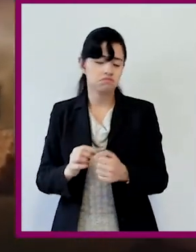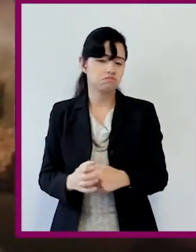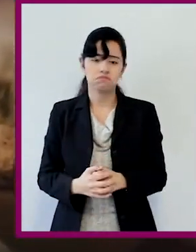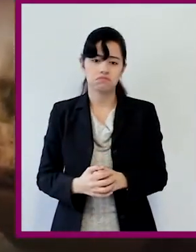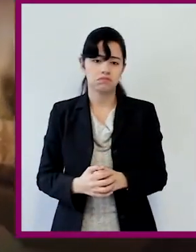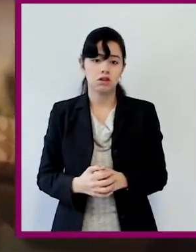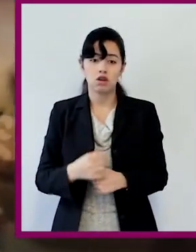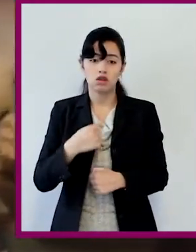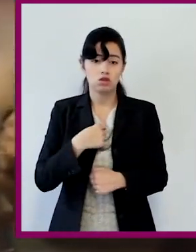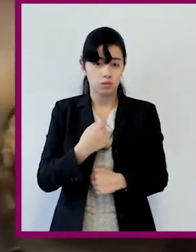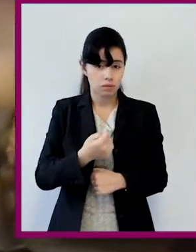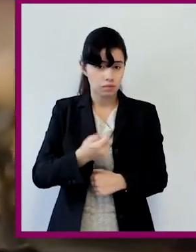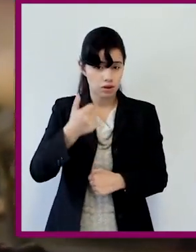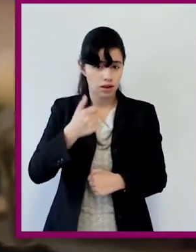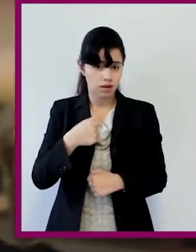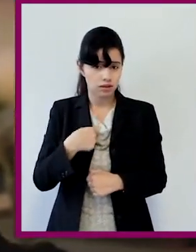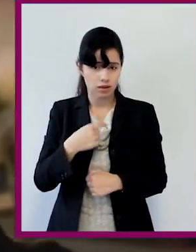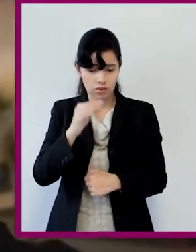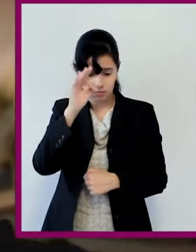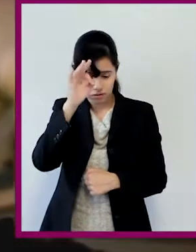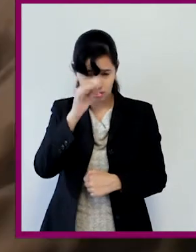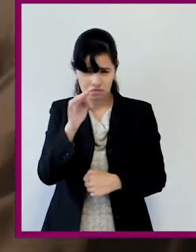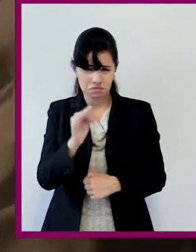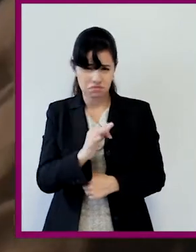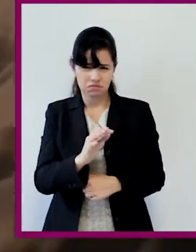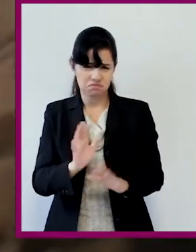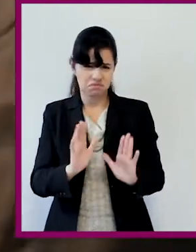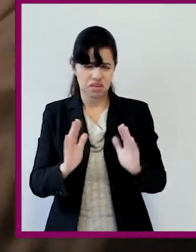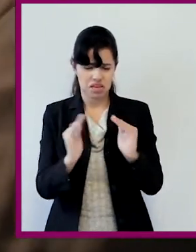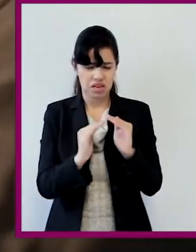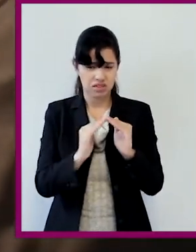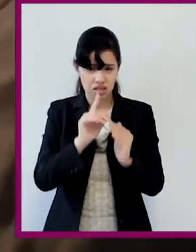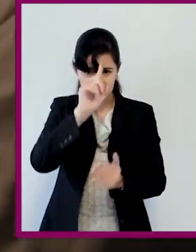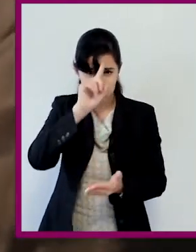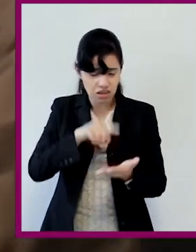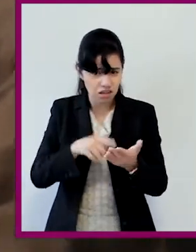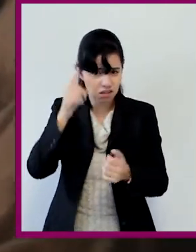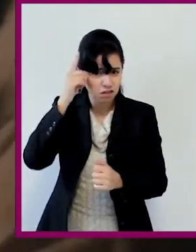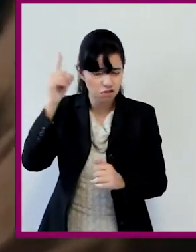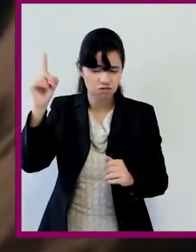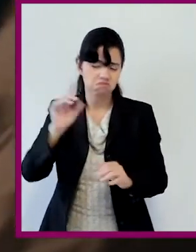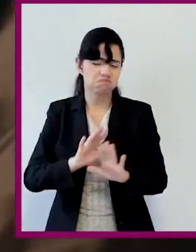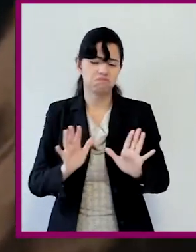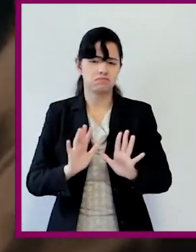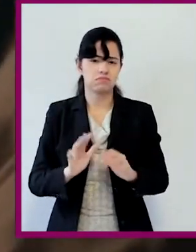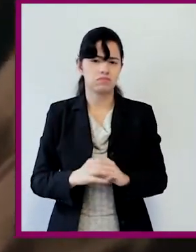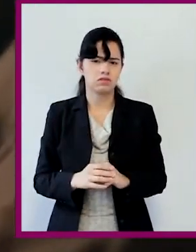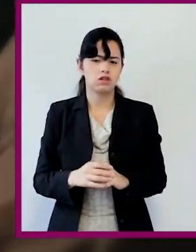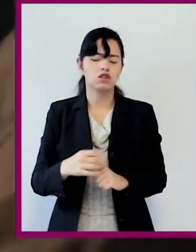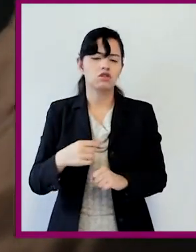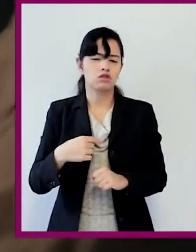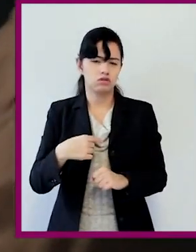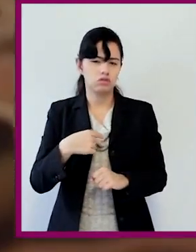comunión. En mi casa no se usaba eso, punto. Me convencí de que sin duda